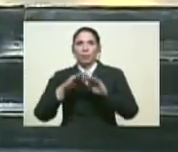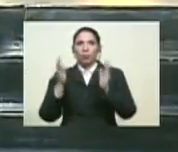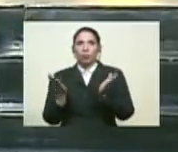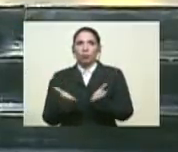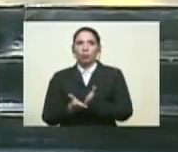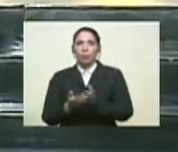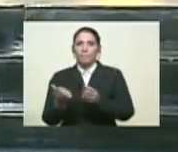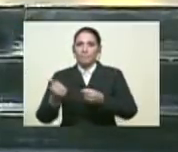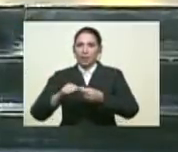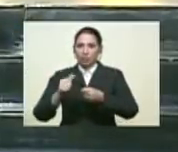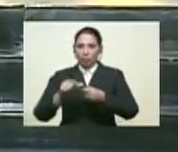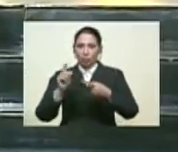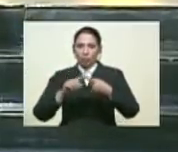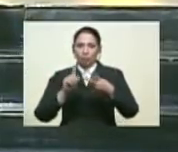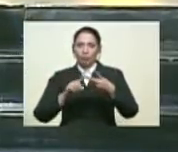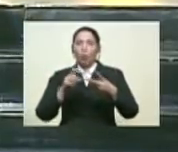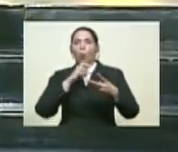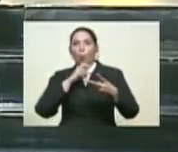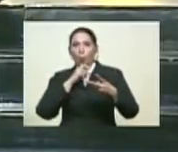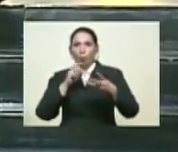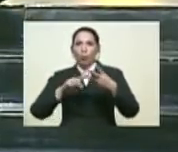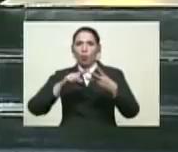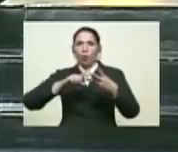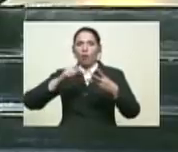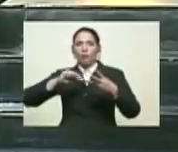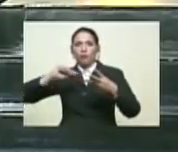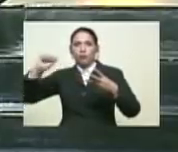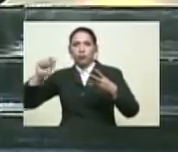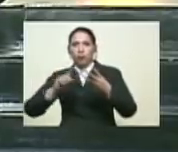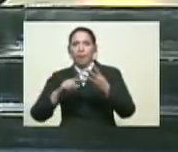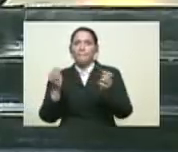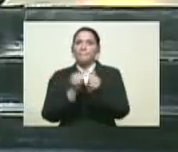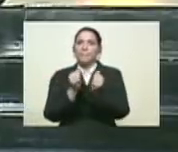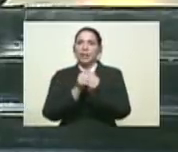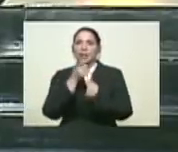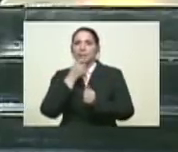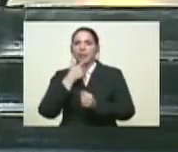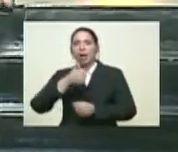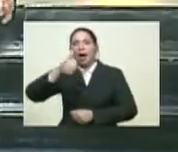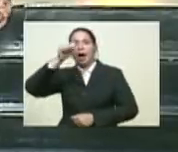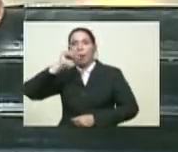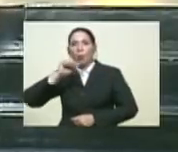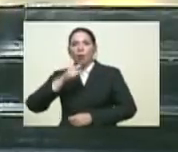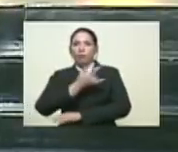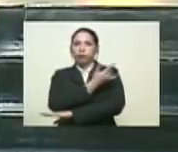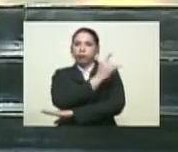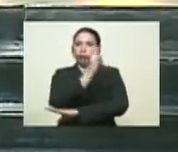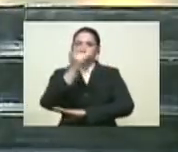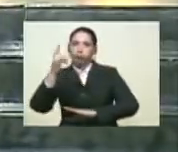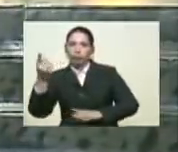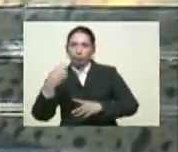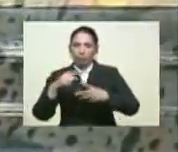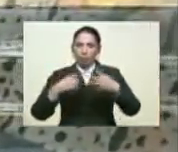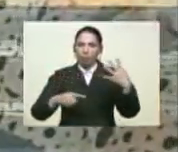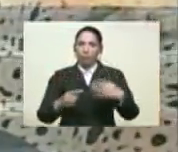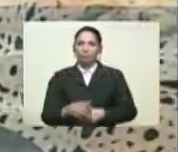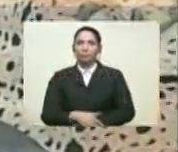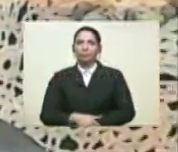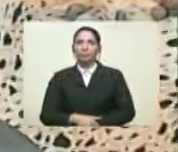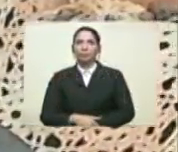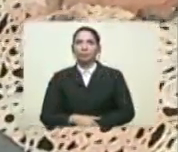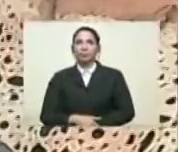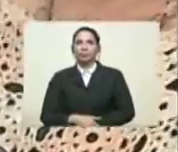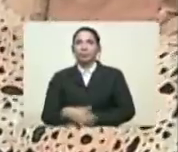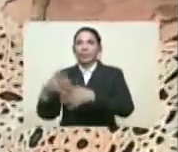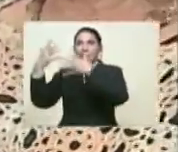Petróleo, oro, gas, diamantes, agua, biodiversidad. Y los imperialistas